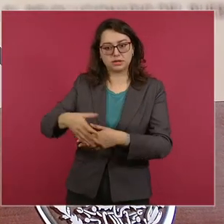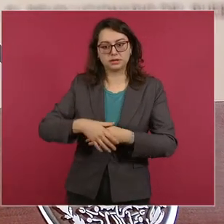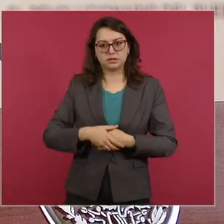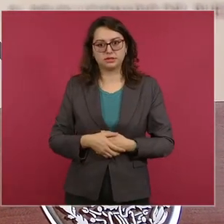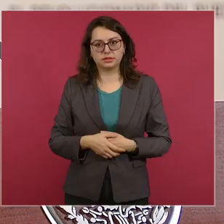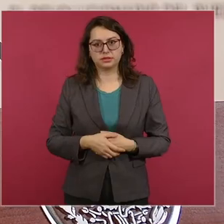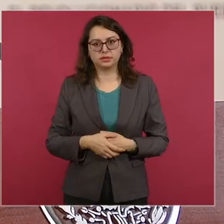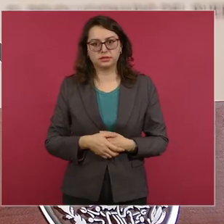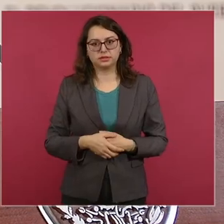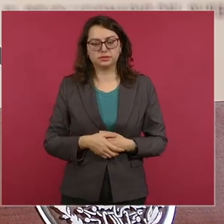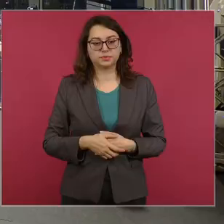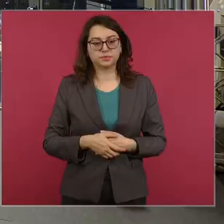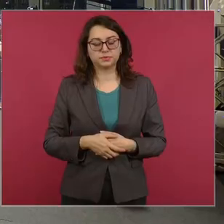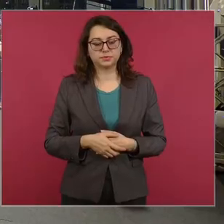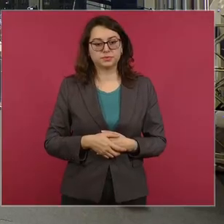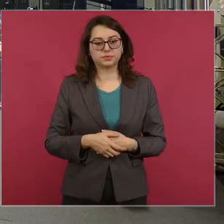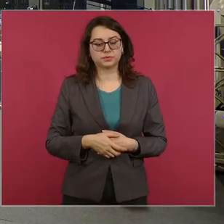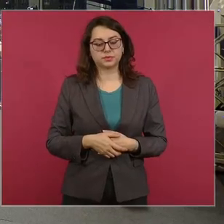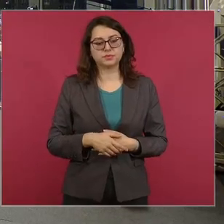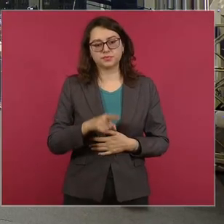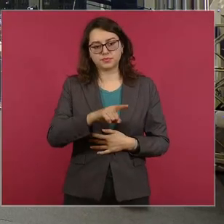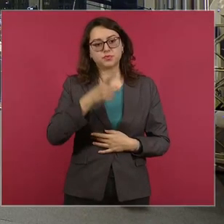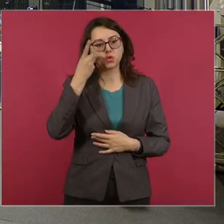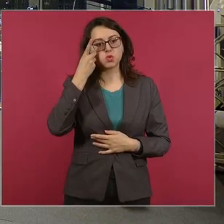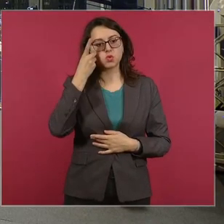Carlos Han González